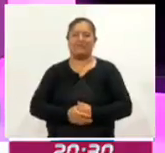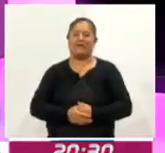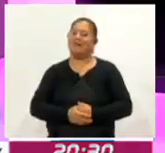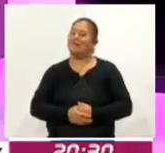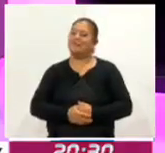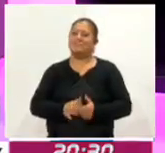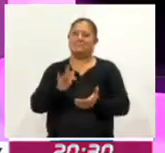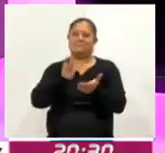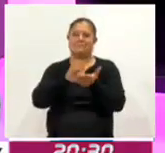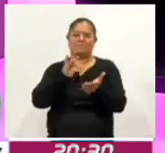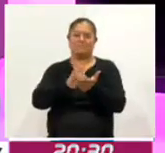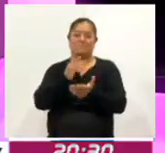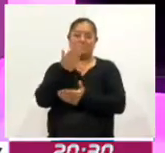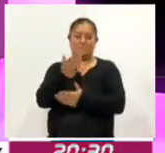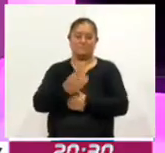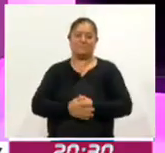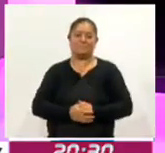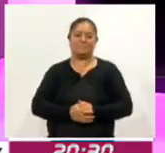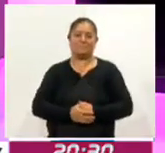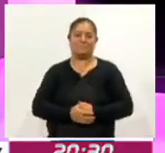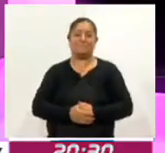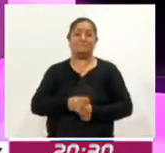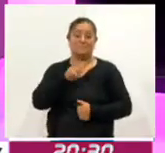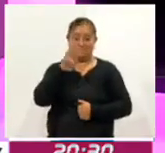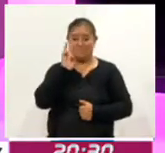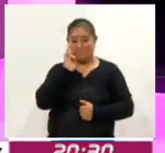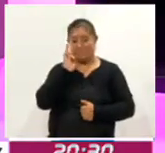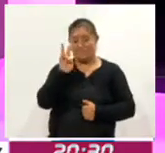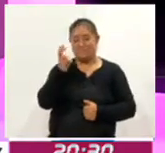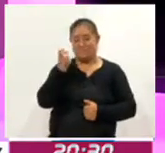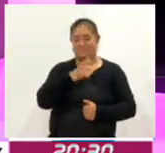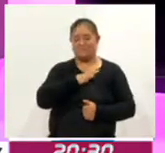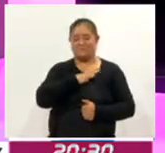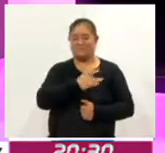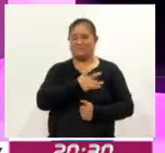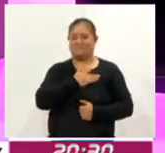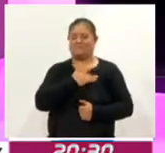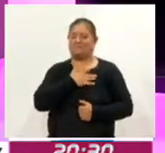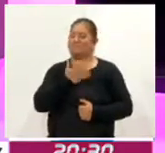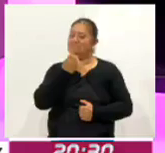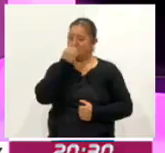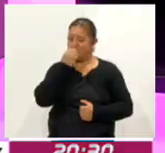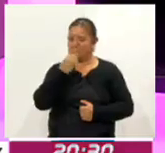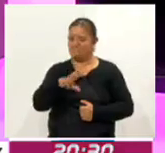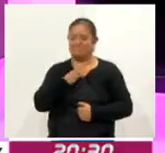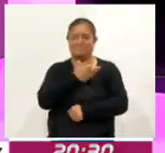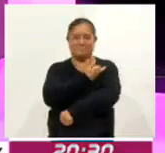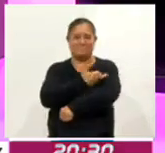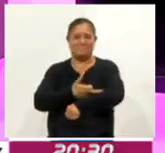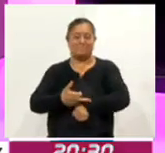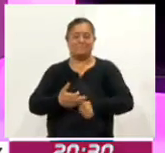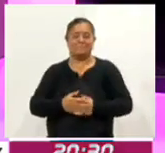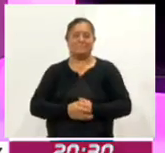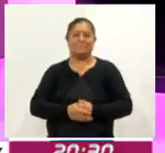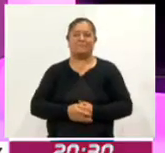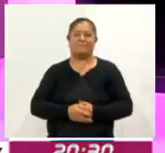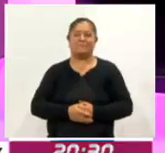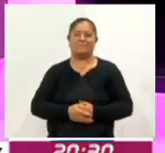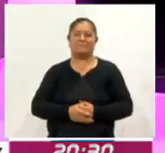Gracias, gracias Vicky. Y pues bien, usted ya escuchó, se está viviendo un ambiente familiar, además